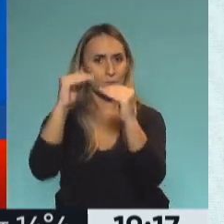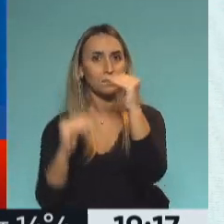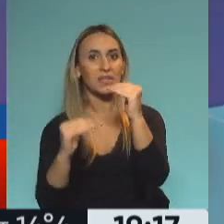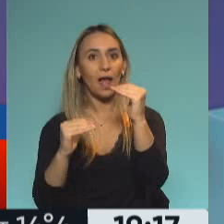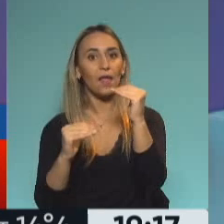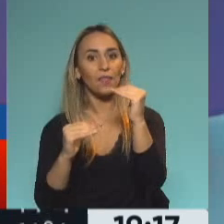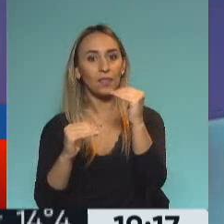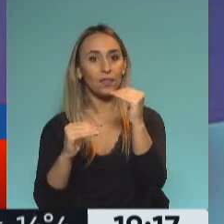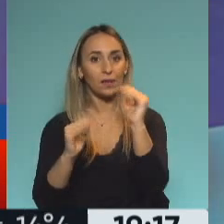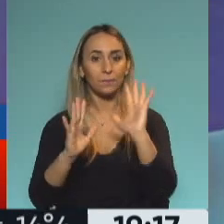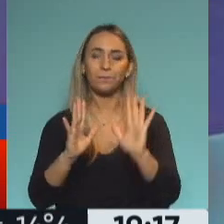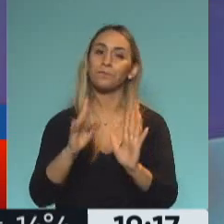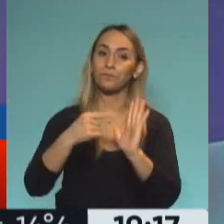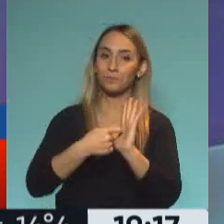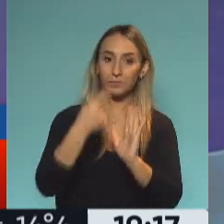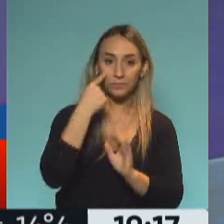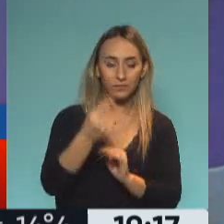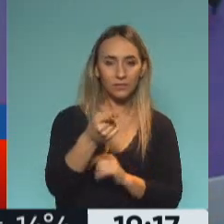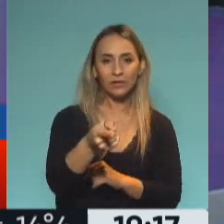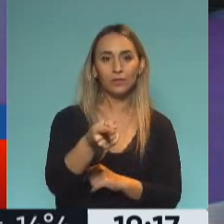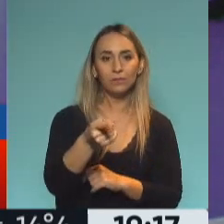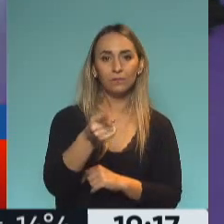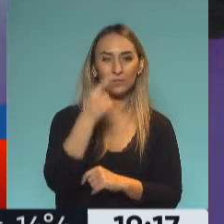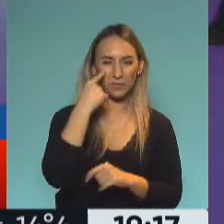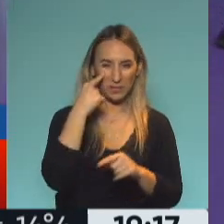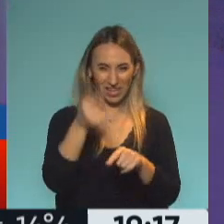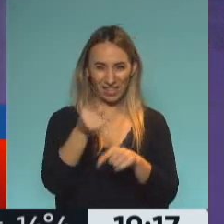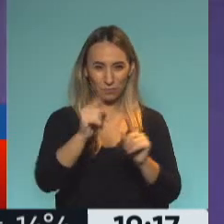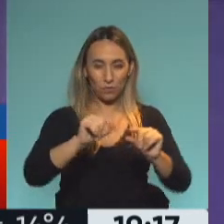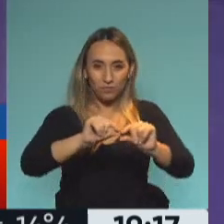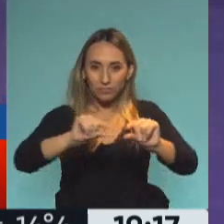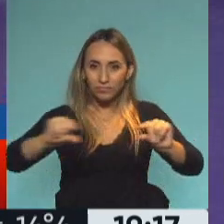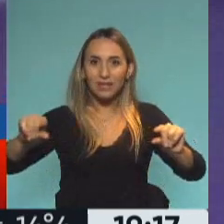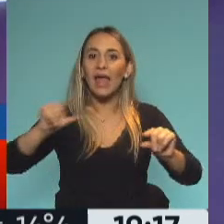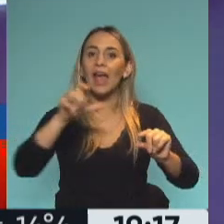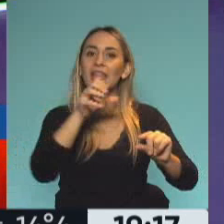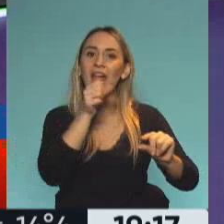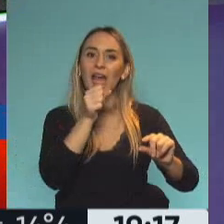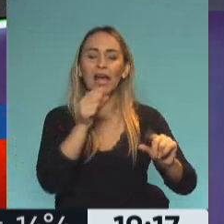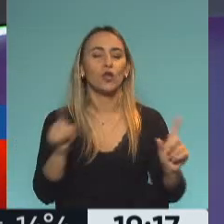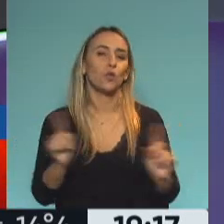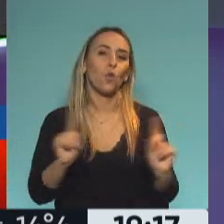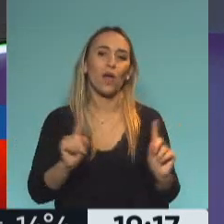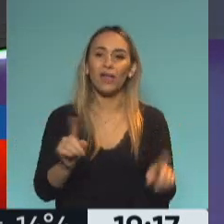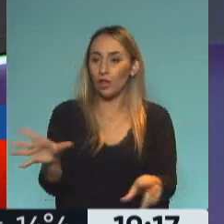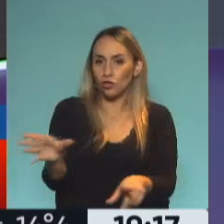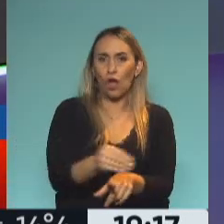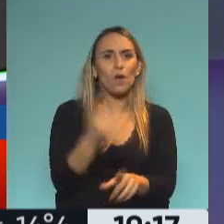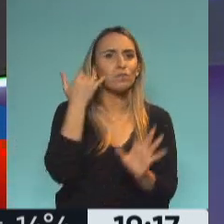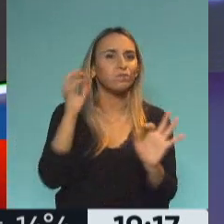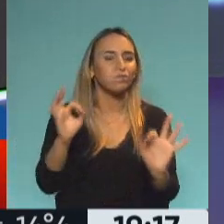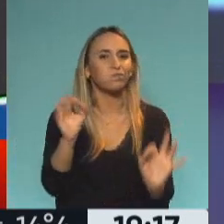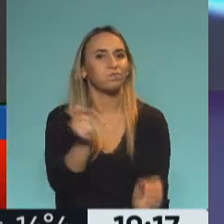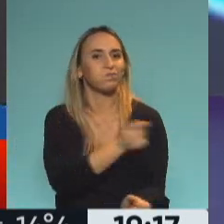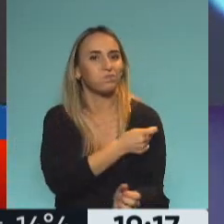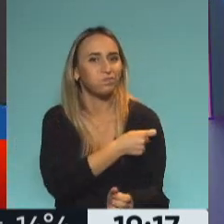cuenta una cosa, esta rondita que ustedes ven en naranja, no es que todos estén vacunados, no.